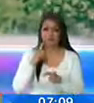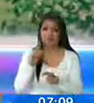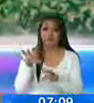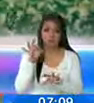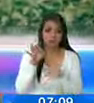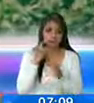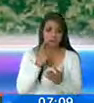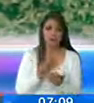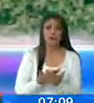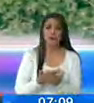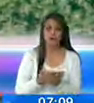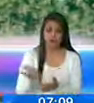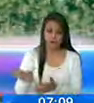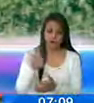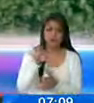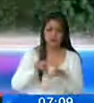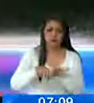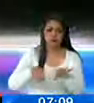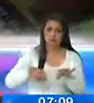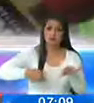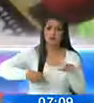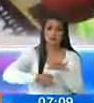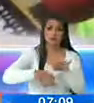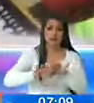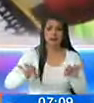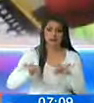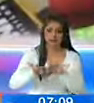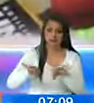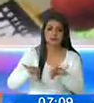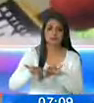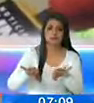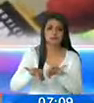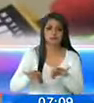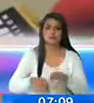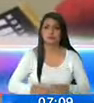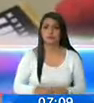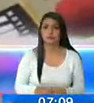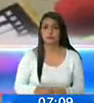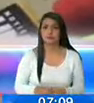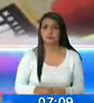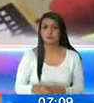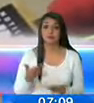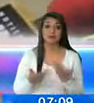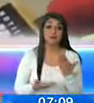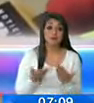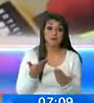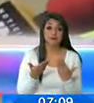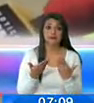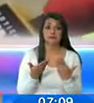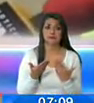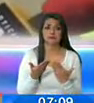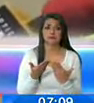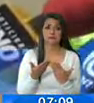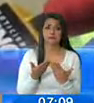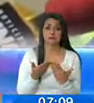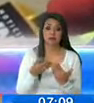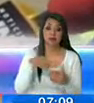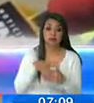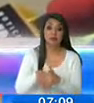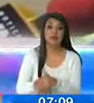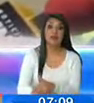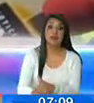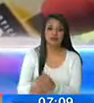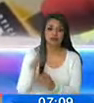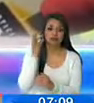evidencias solo hallaron el mango del puñal. Sin embargo, puede ser que está la posibilidad de que dentro del cadáver se